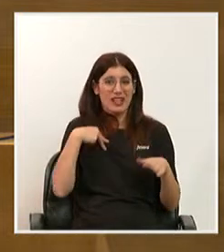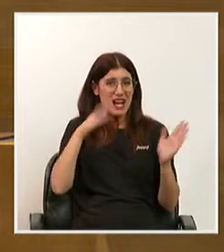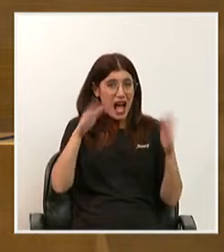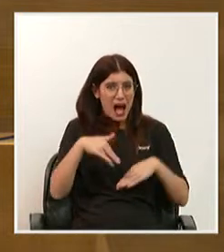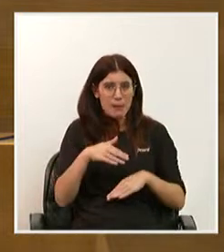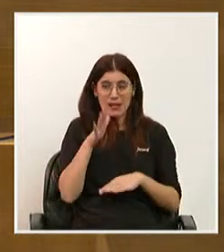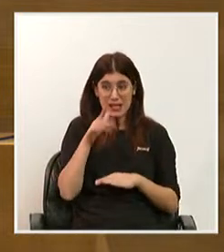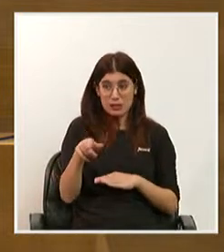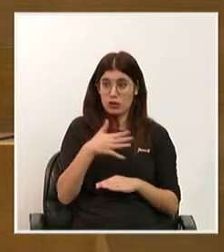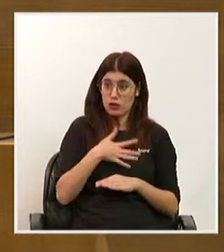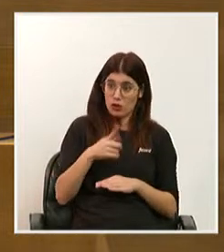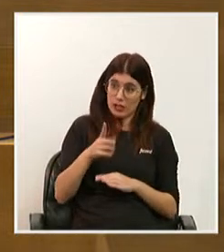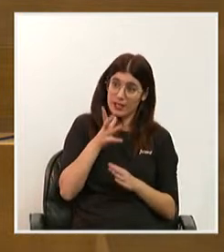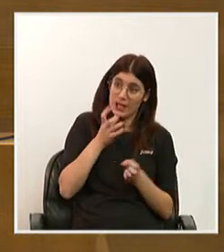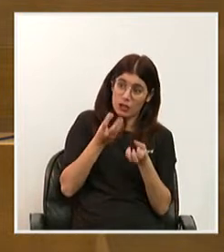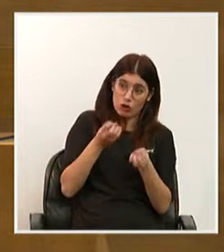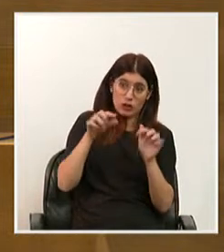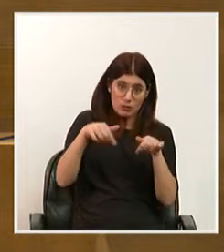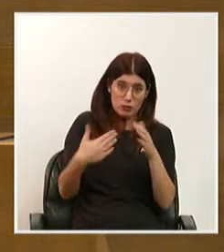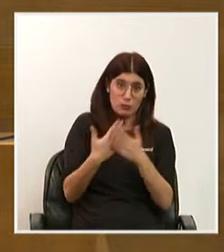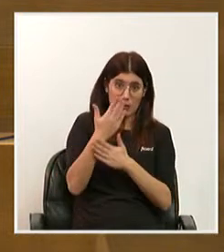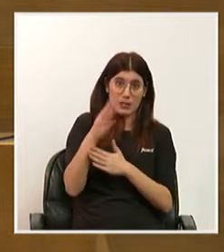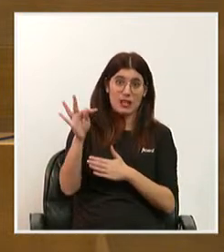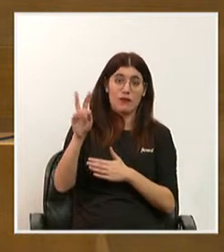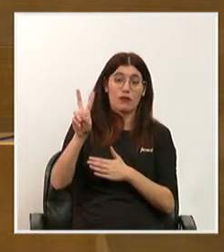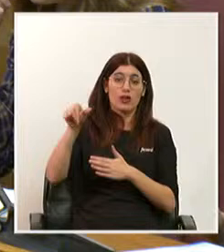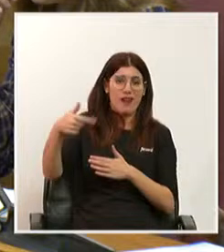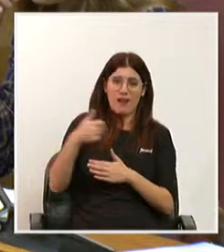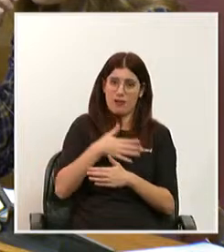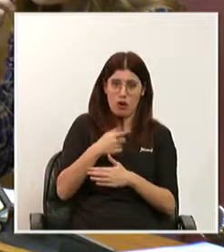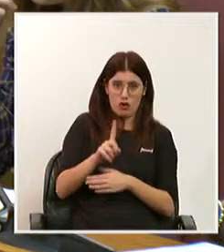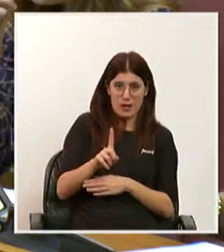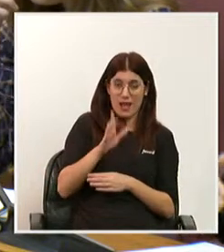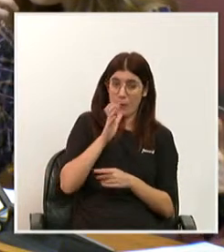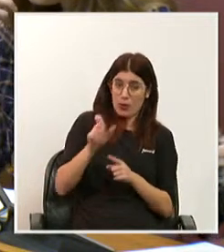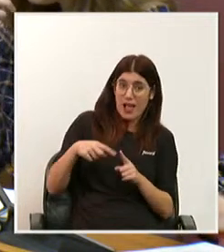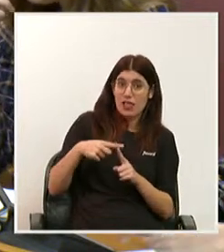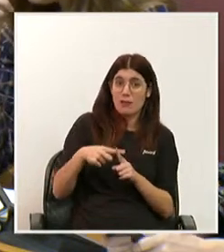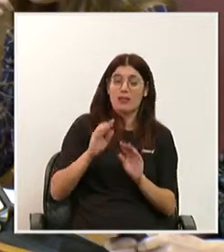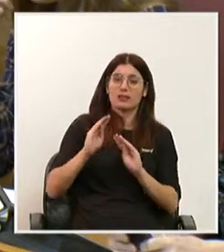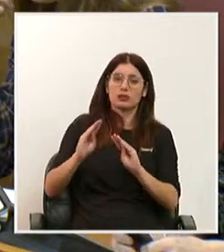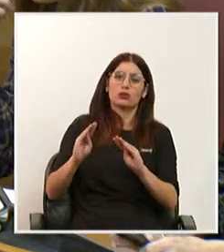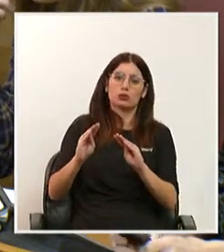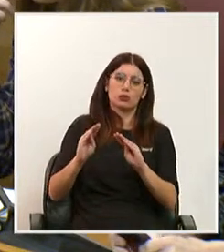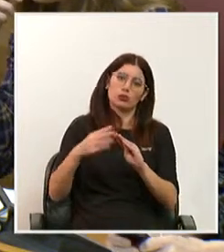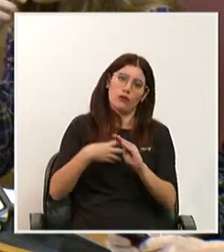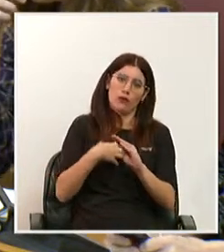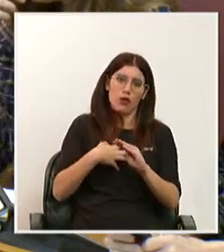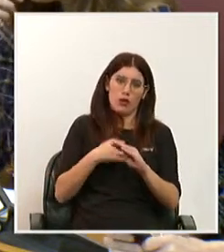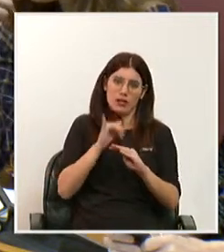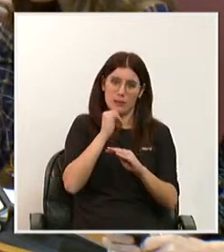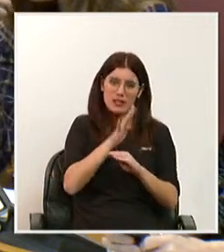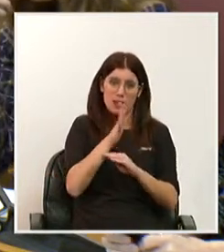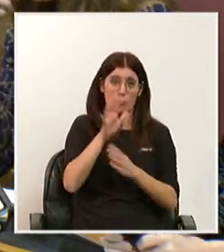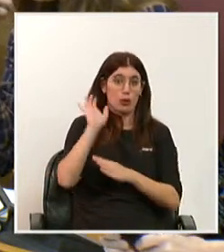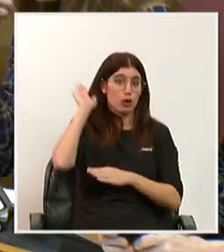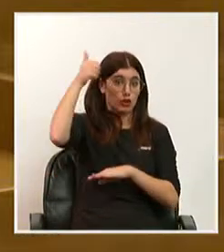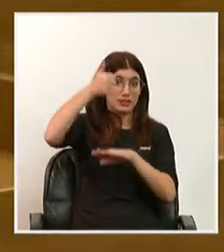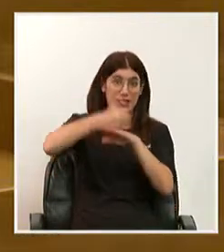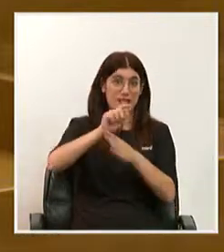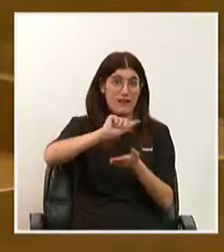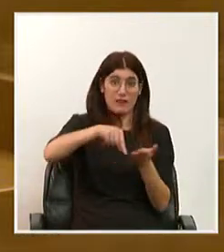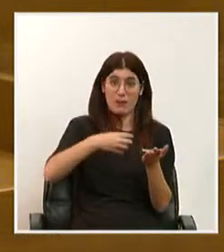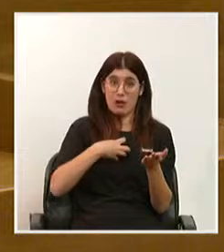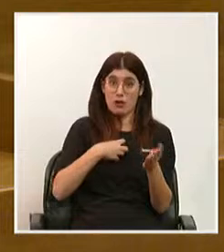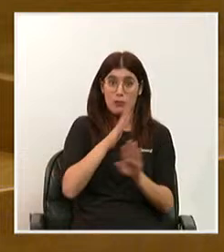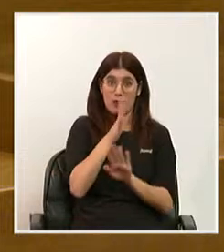lo que no quería que contáramos esta mañana el señor fullana y además extendiéndose en sus funciones porque la consellera ya no podía firmar nada porque solamente